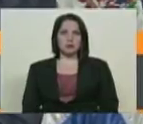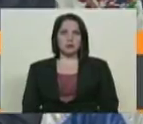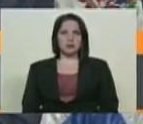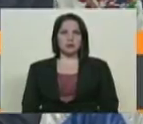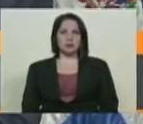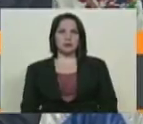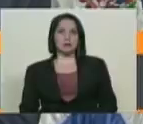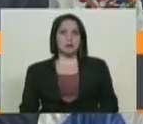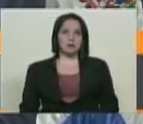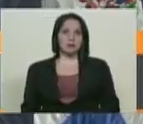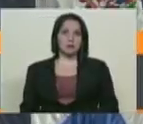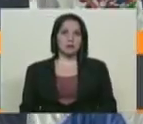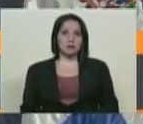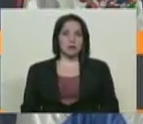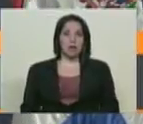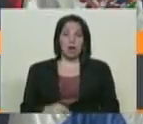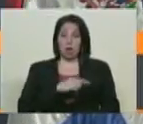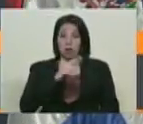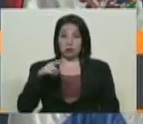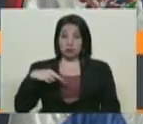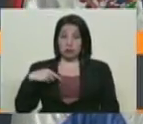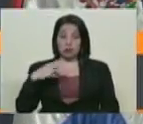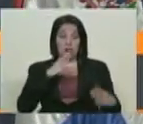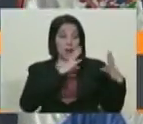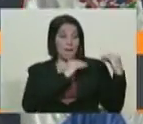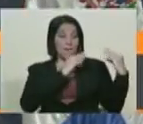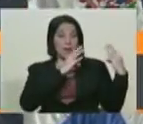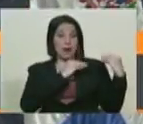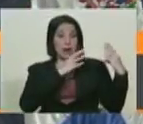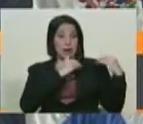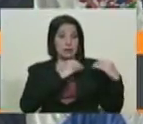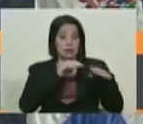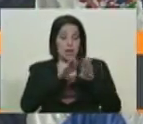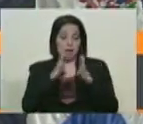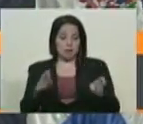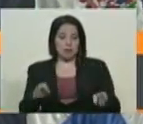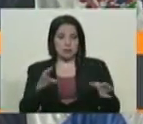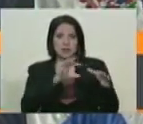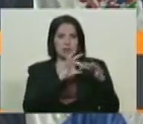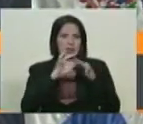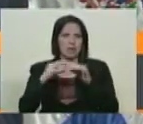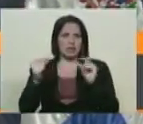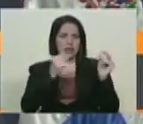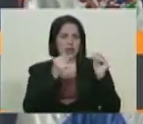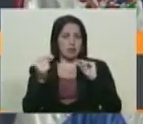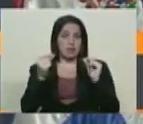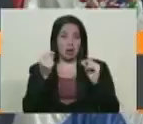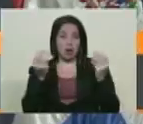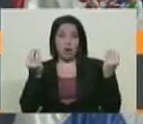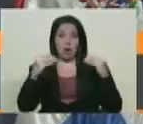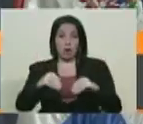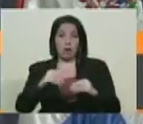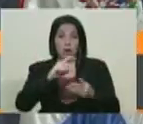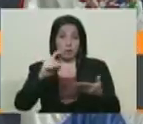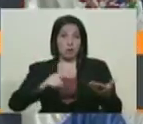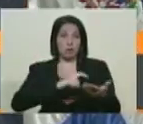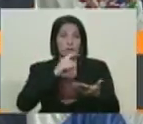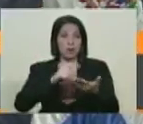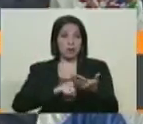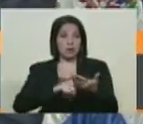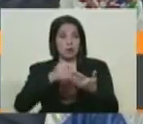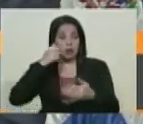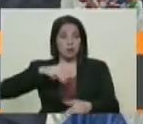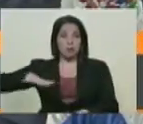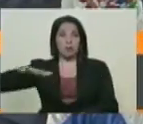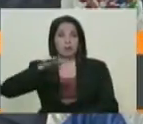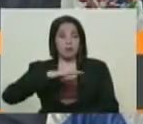Mire, nosotros tenemos una gran esperanza en que esta mesa de diálogo cristalice en acuerdos concretos que redunden en el bienestar del pueblo de